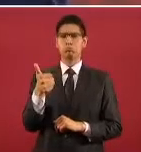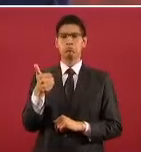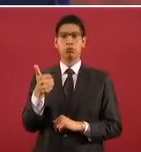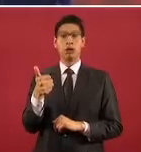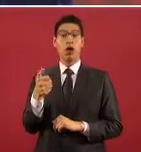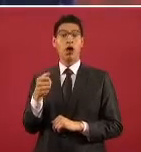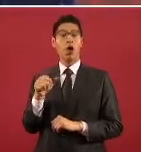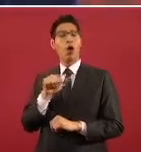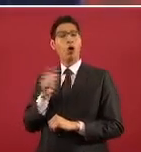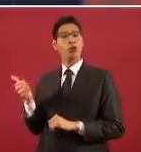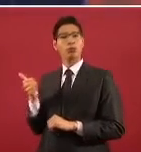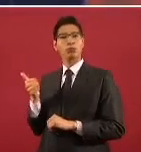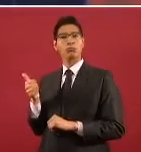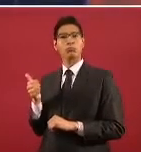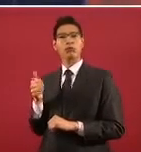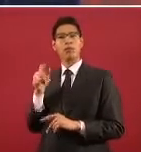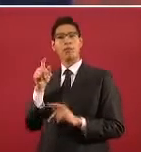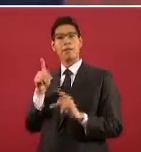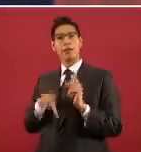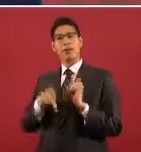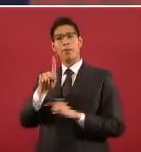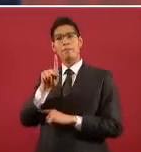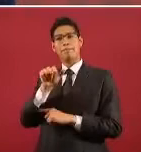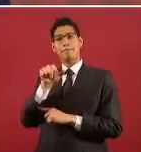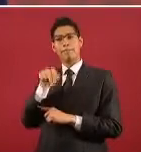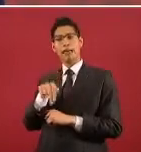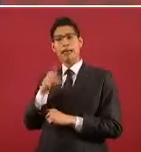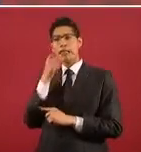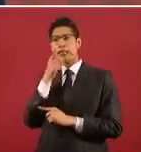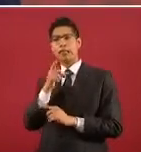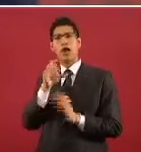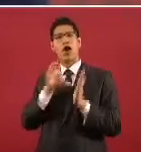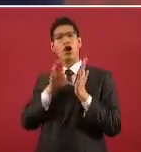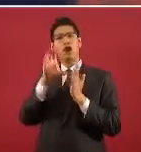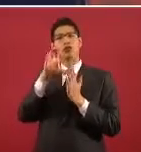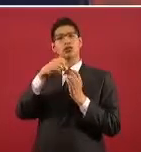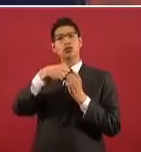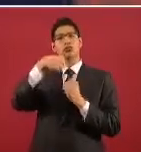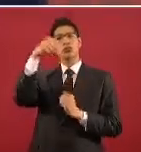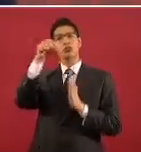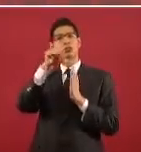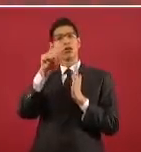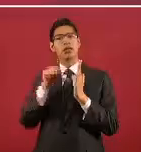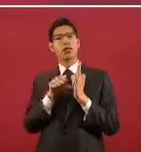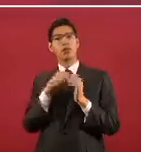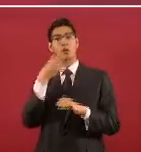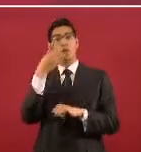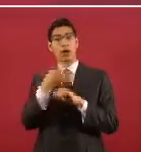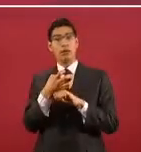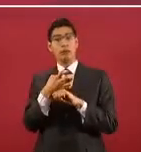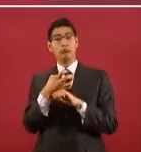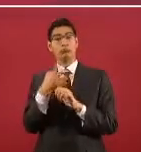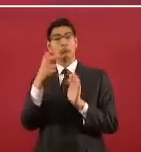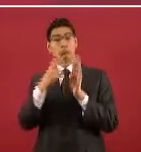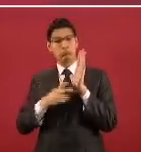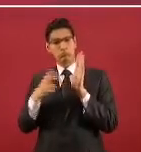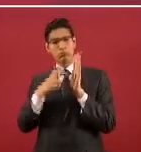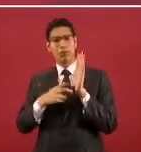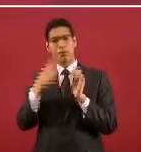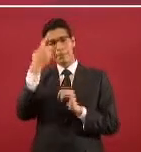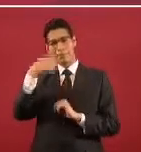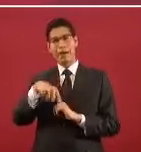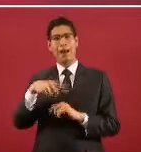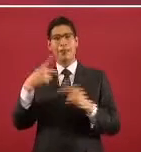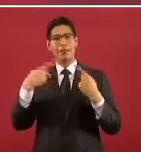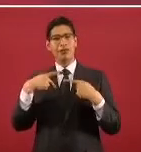legisladores del PAN, de la reforma al artículo 4 de la Constitución para garantizar el derecho a los adultos mayores a la